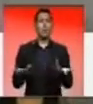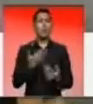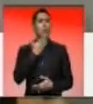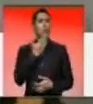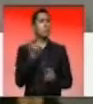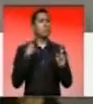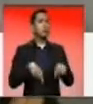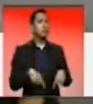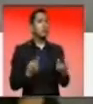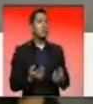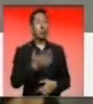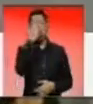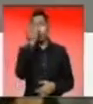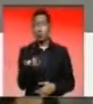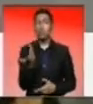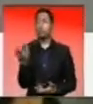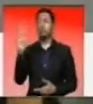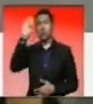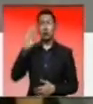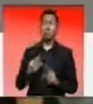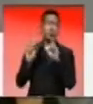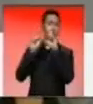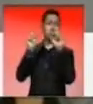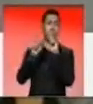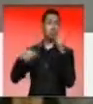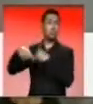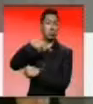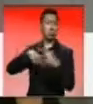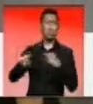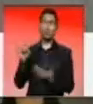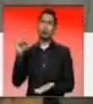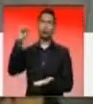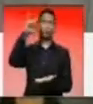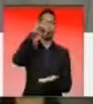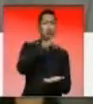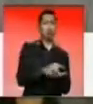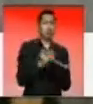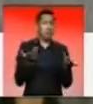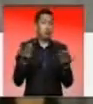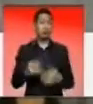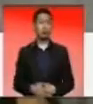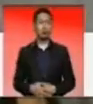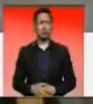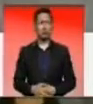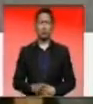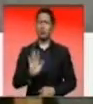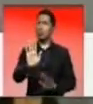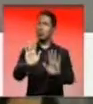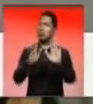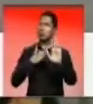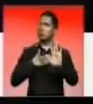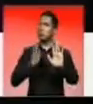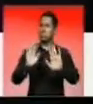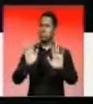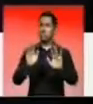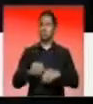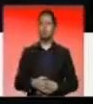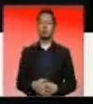por acá? No, es que vine en el avión de Odebrecht. Regresemos en el avión de Odebrecht. Regresemos en el avión de Odebrecht. Siempre soy muy cuidadoso con esas